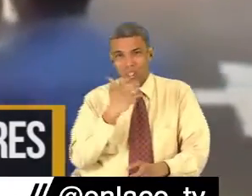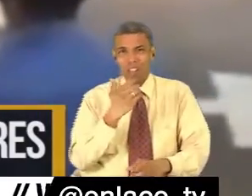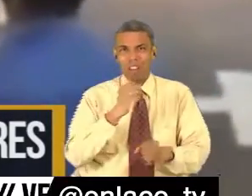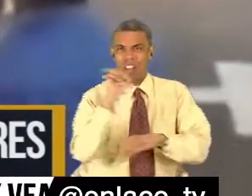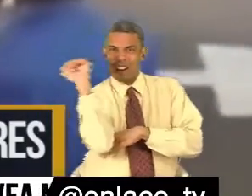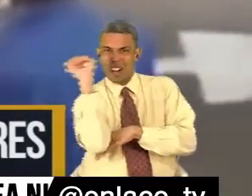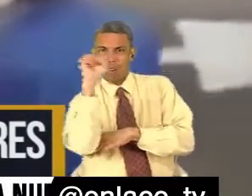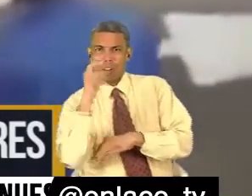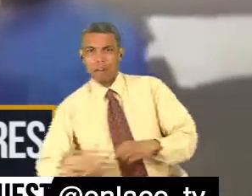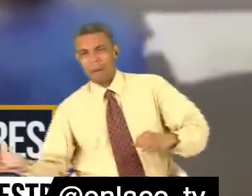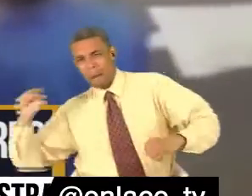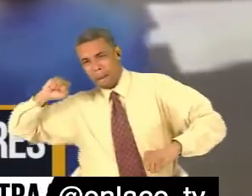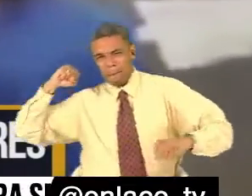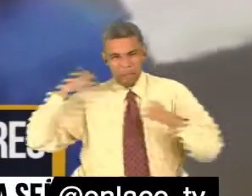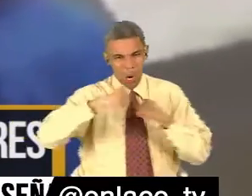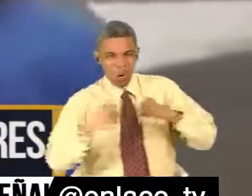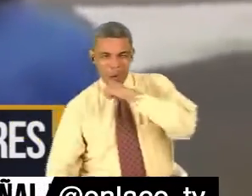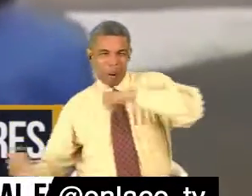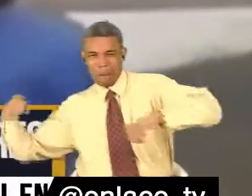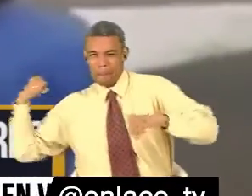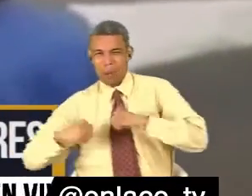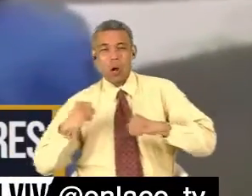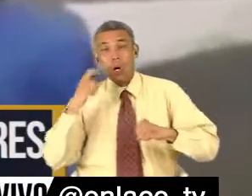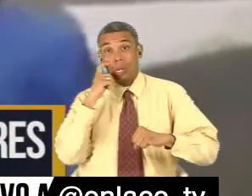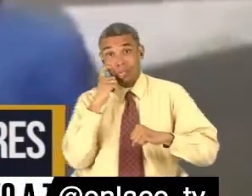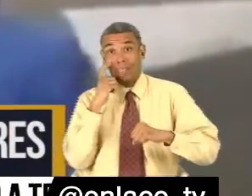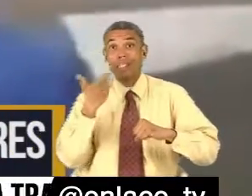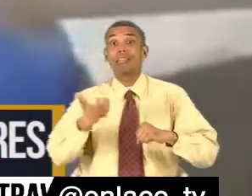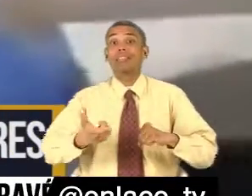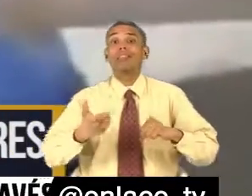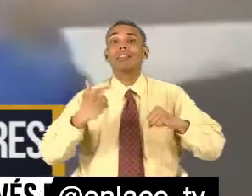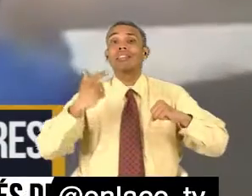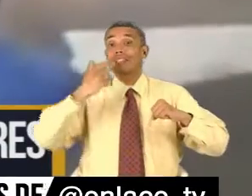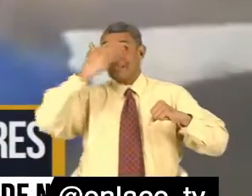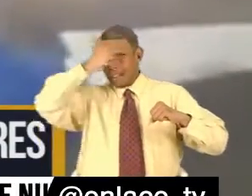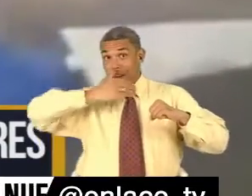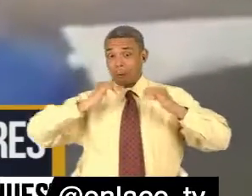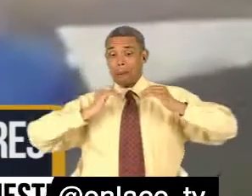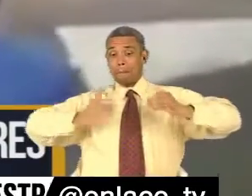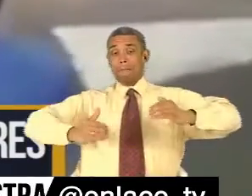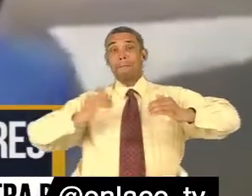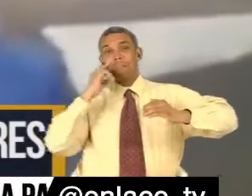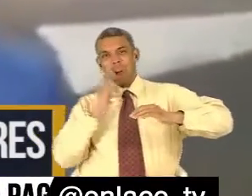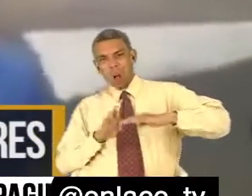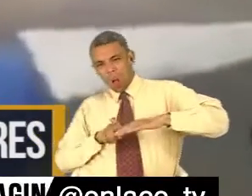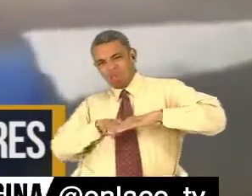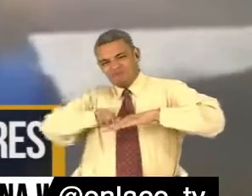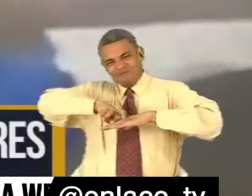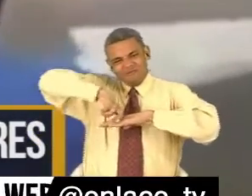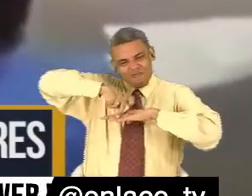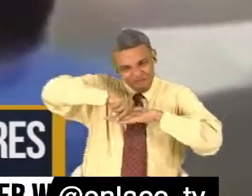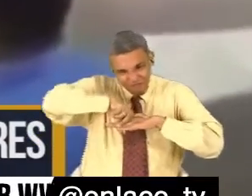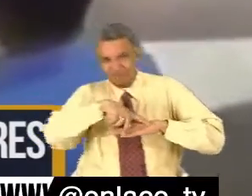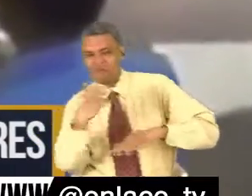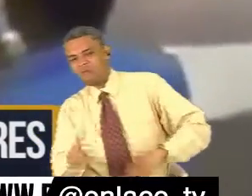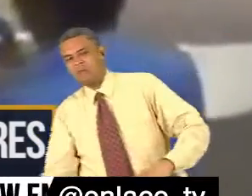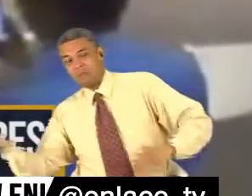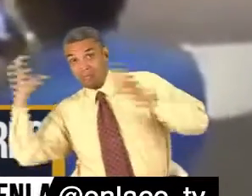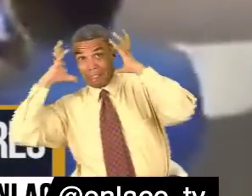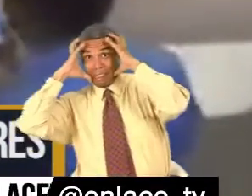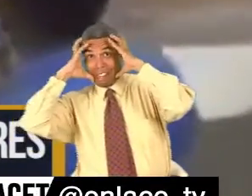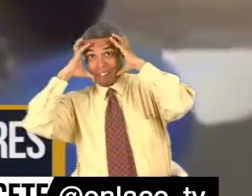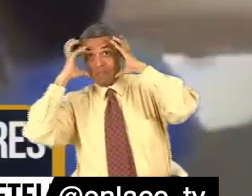panorámico de este vehículo color negro. Se sube en el capón del carro y con el casco que llevaba puesto inicia la retaliación. El conductor